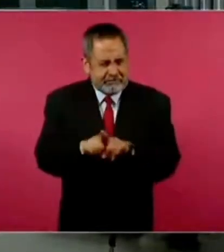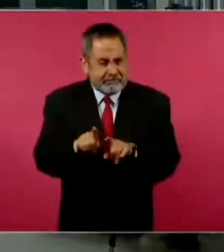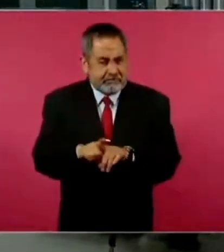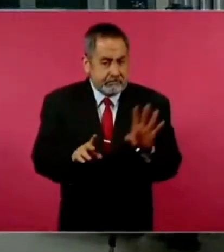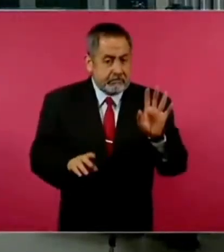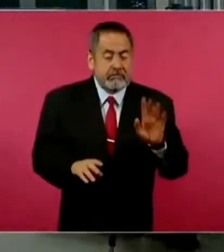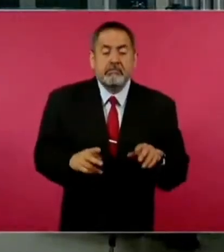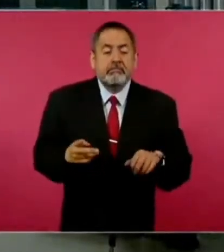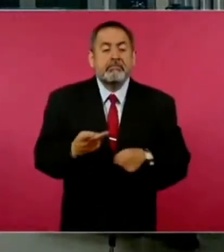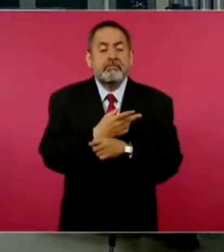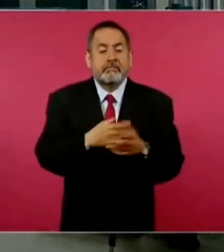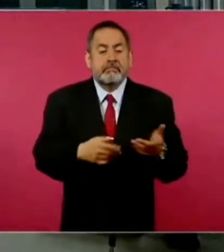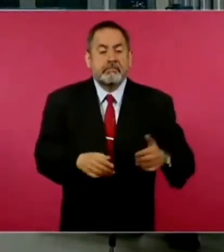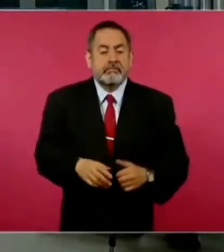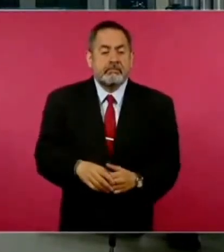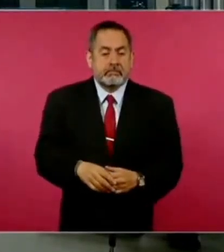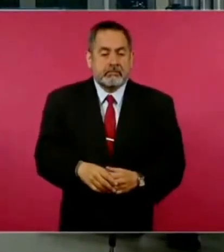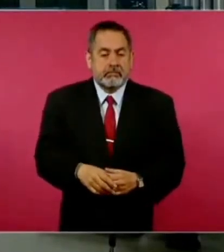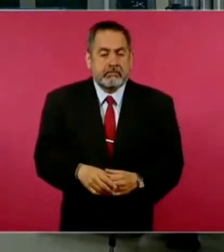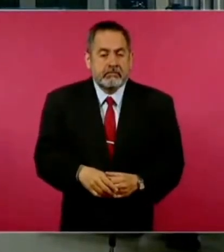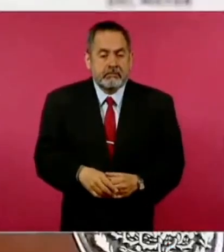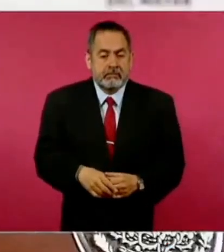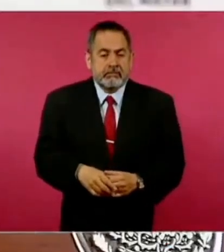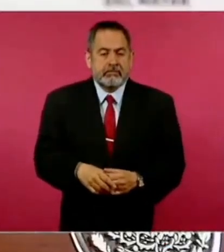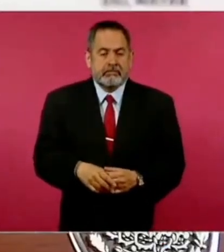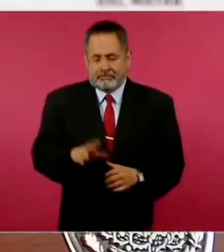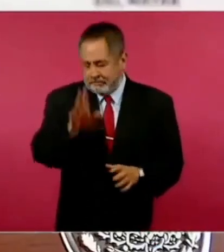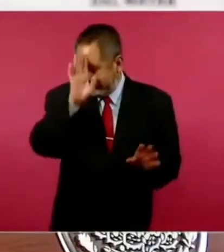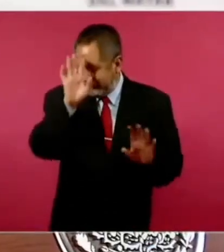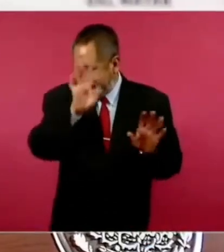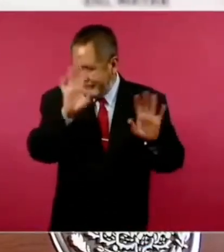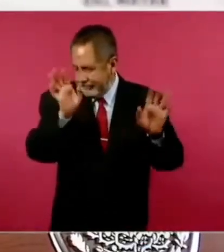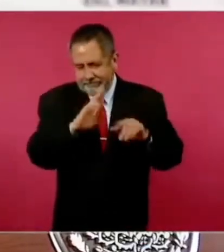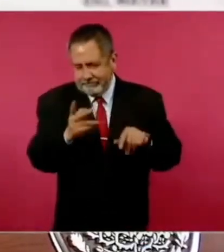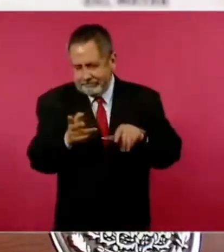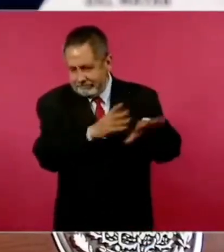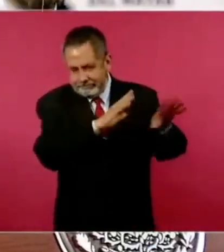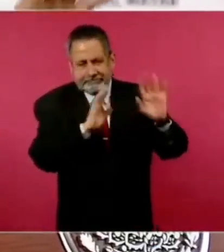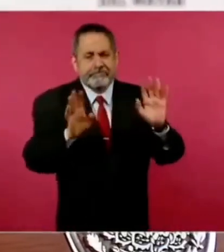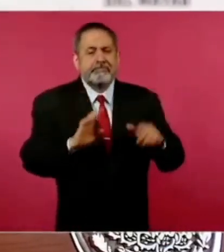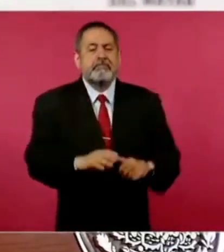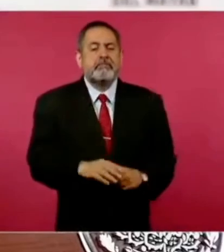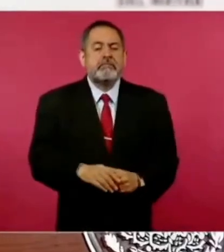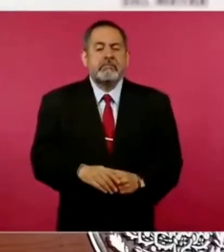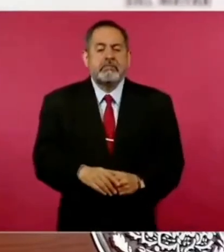Lo que pasa que sí, no, ya eso ya.